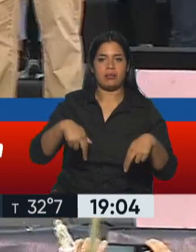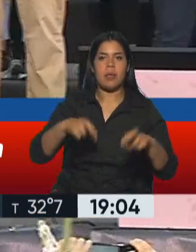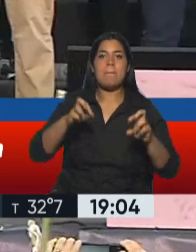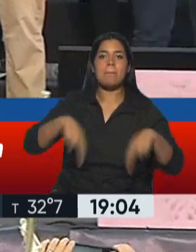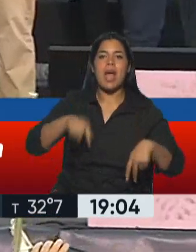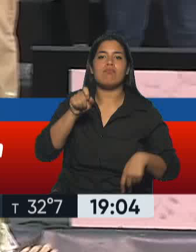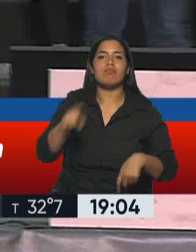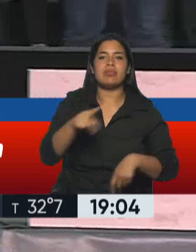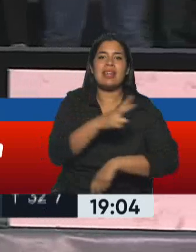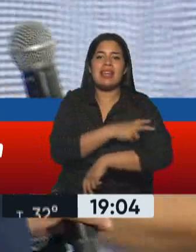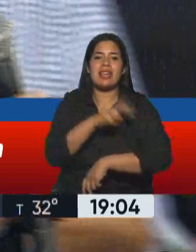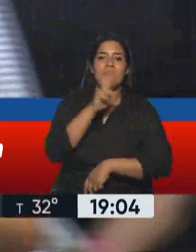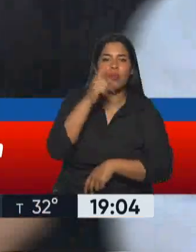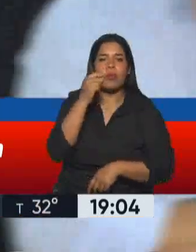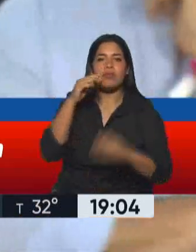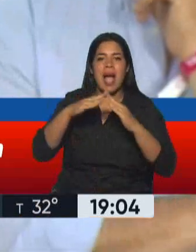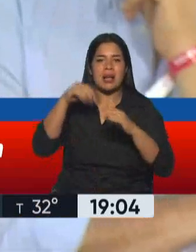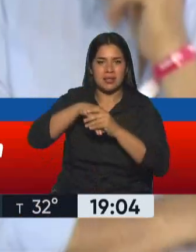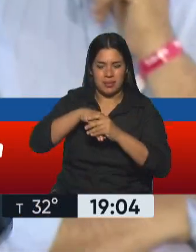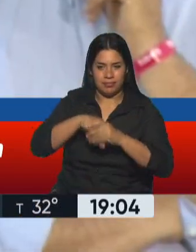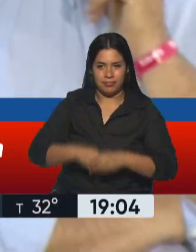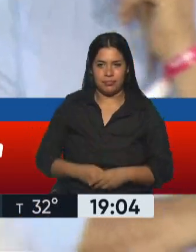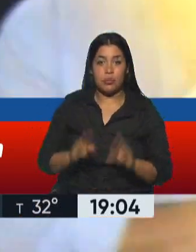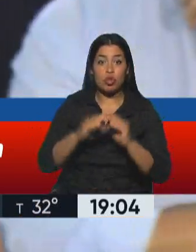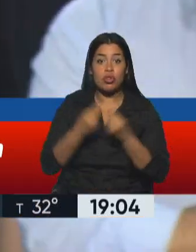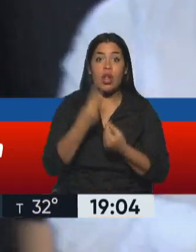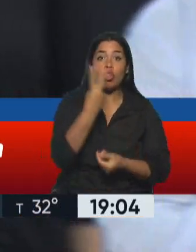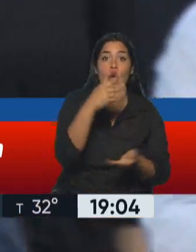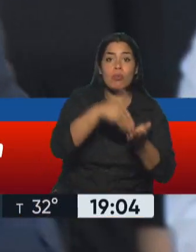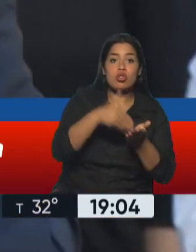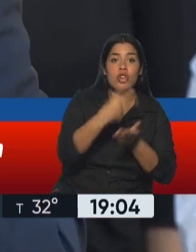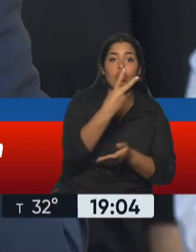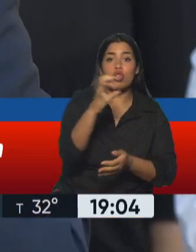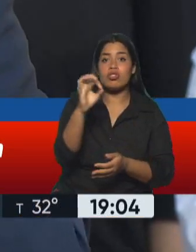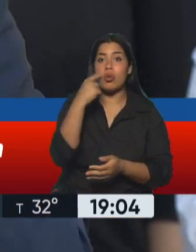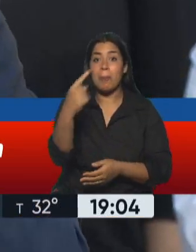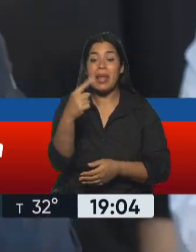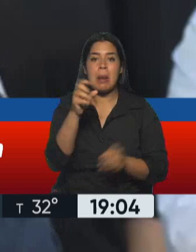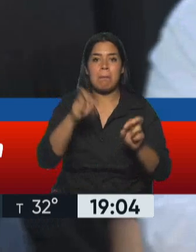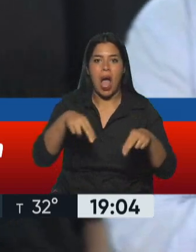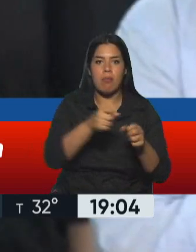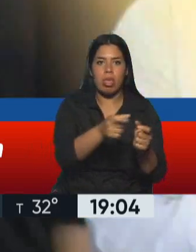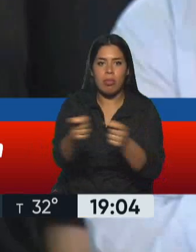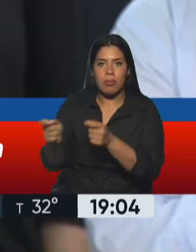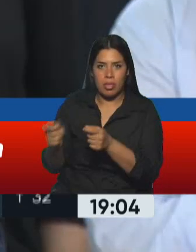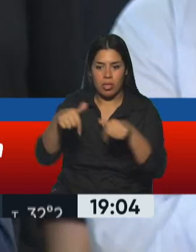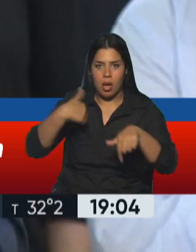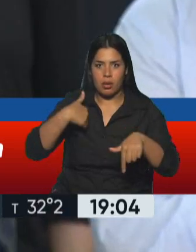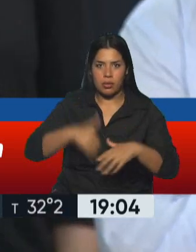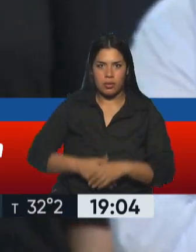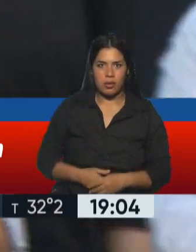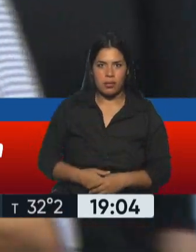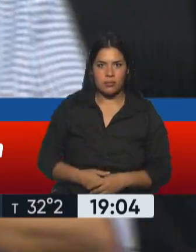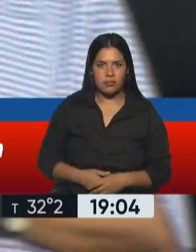jefes y jefas de hogar. Había 2.200.000 planes dados en Argentina. Lo